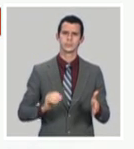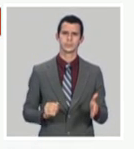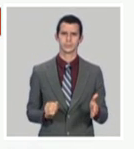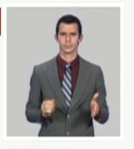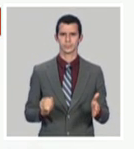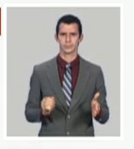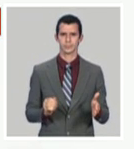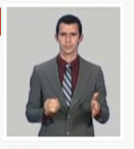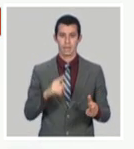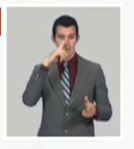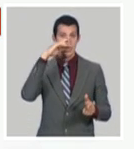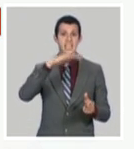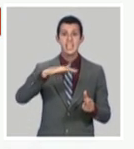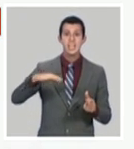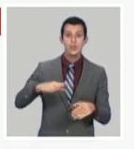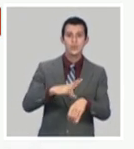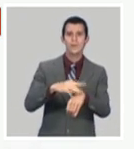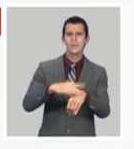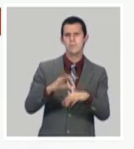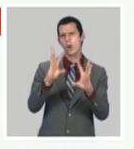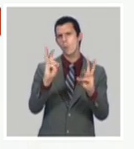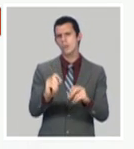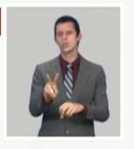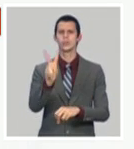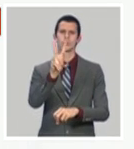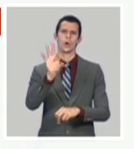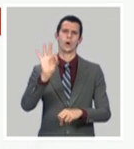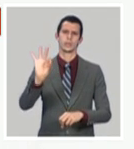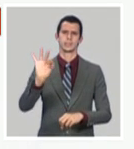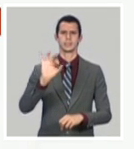entonces que se enfermaron fueron 286.